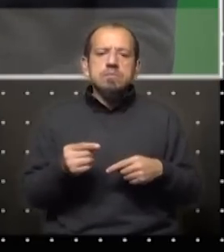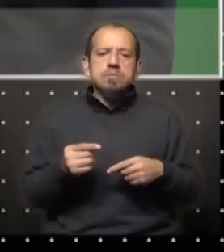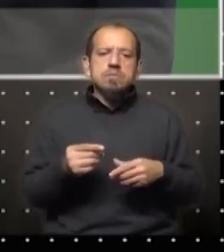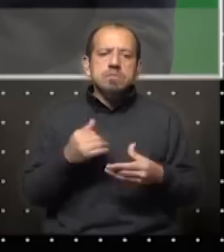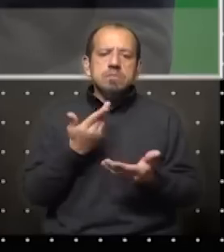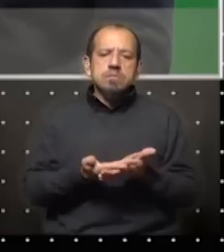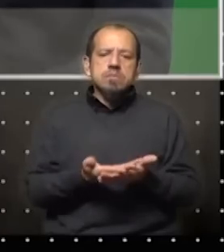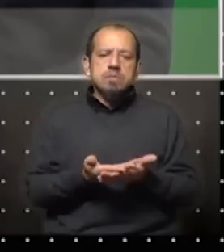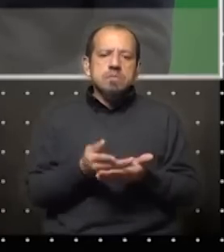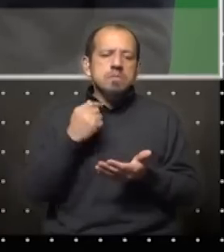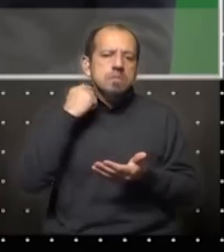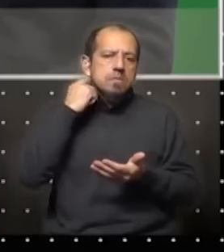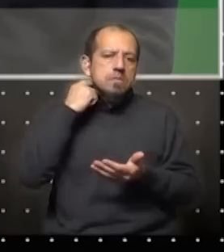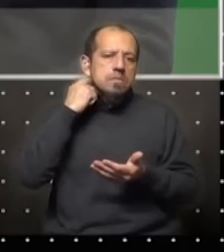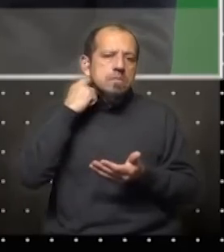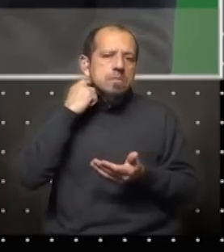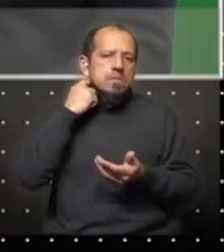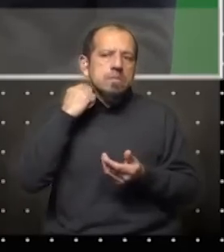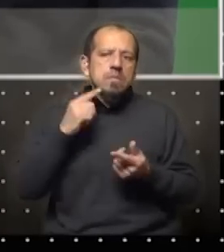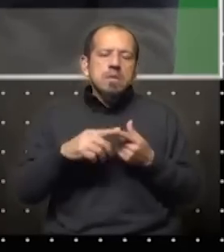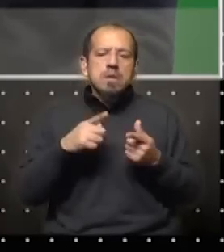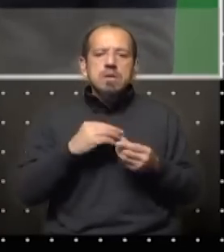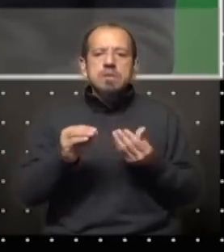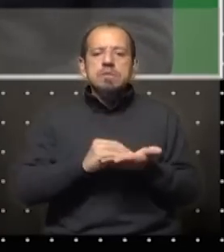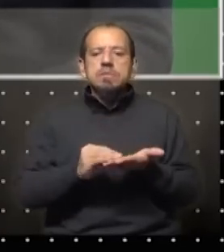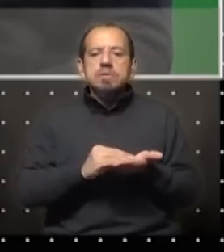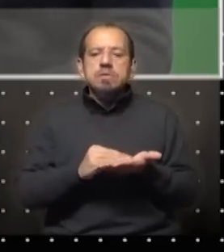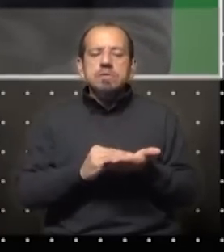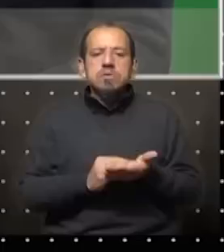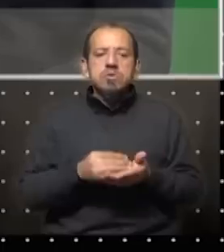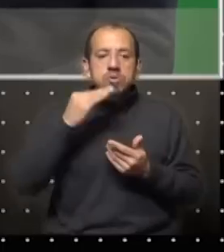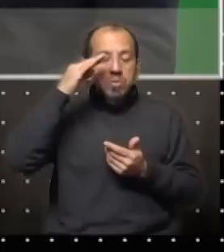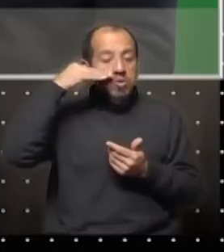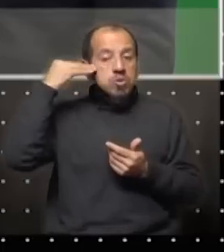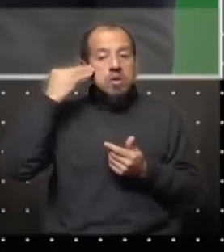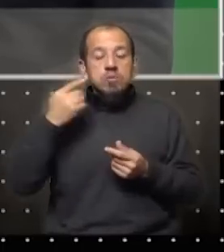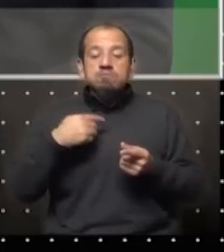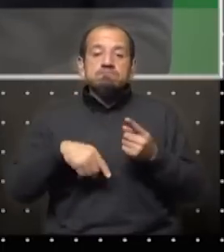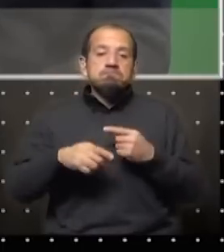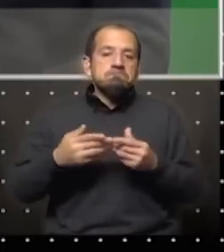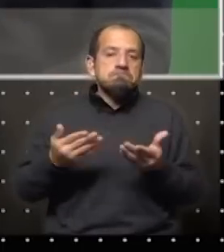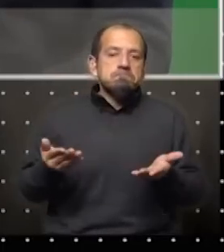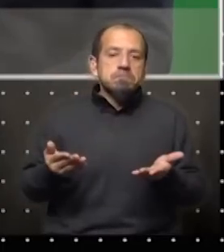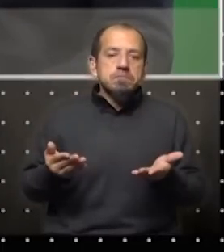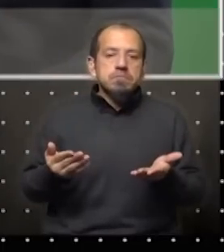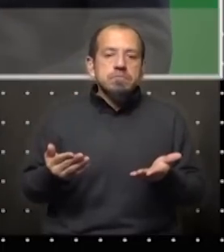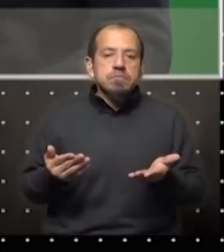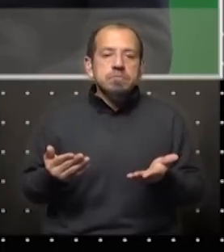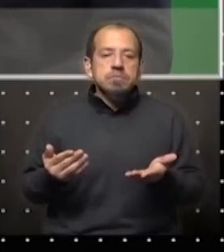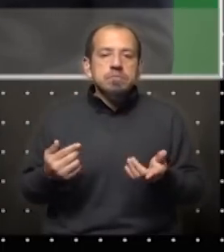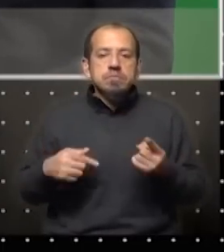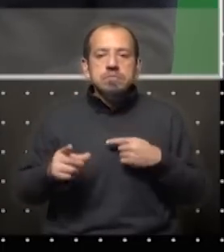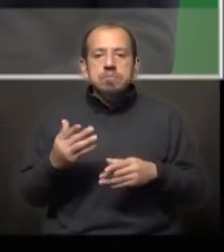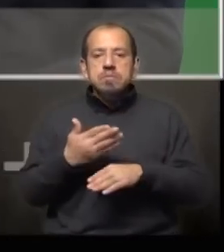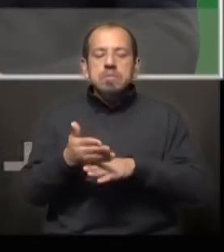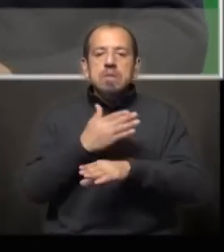subió una propuesta de baja el arancel externo común que había sido la administración de ese momento de bolsonaro sin mucha este estudio